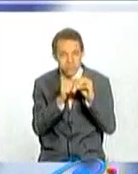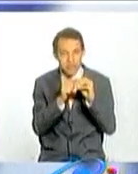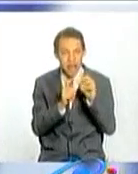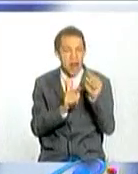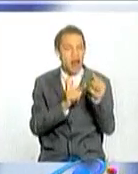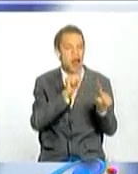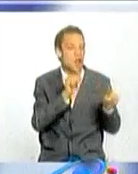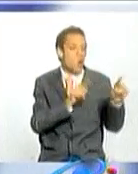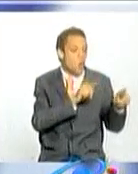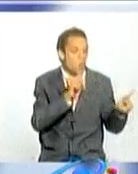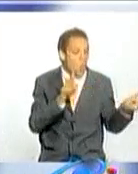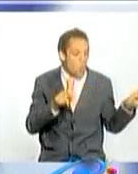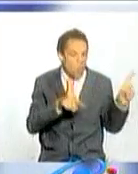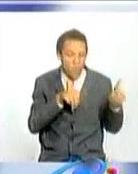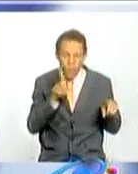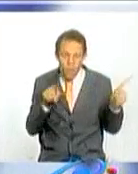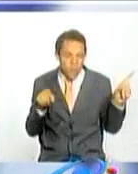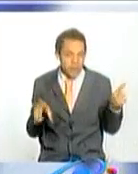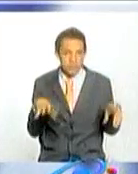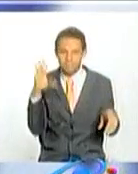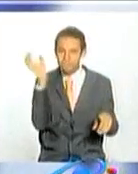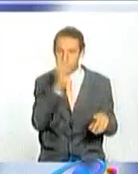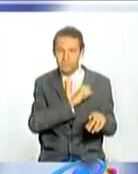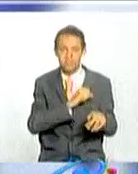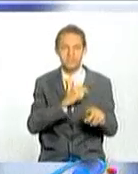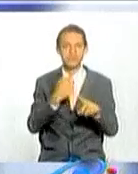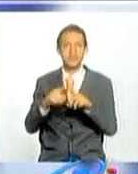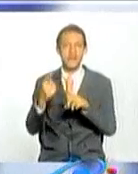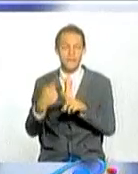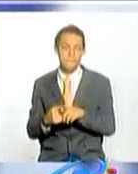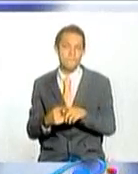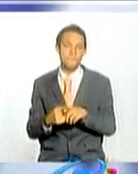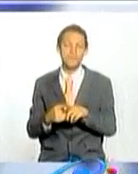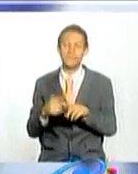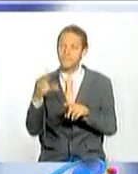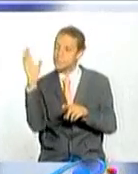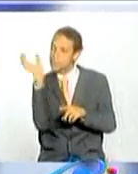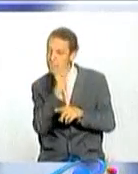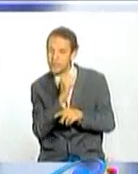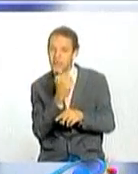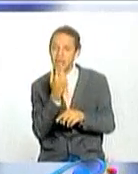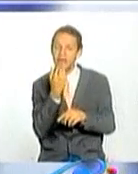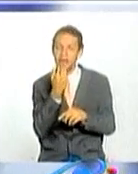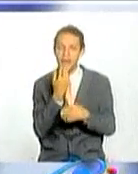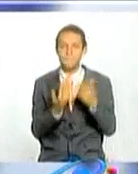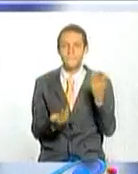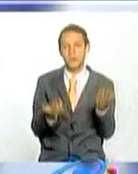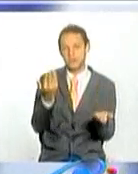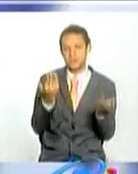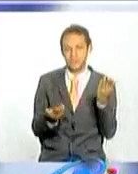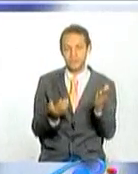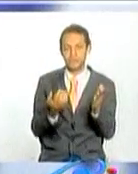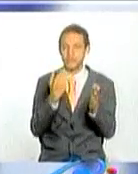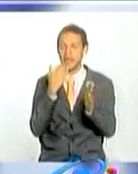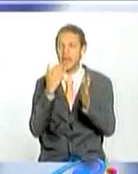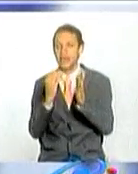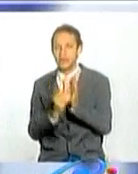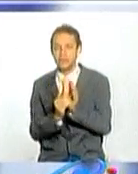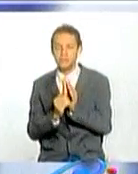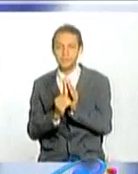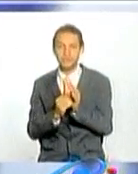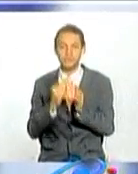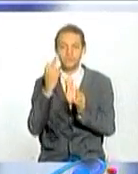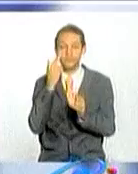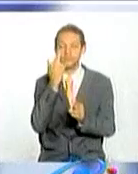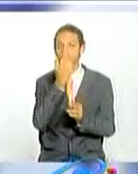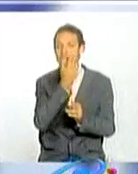patologías que las definimos muy bien con ecografía, más no con mamografía. Por ejemplo, vemos una densidad en una mamografía y